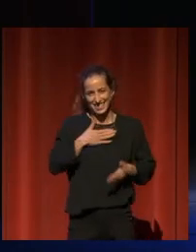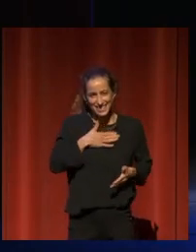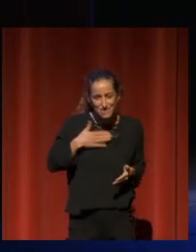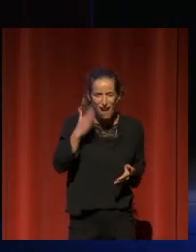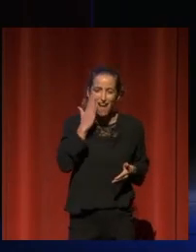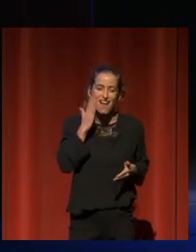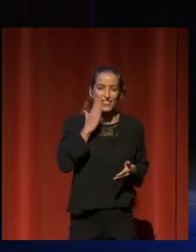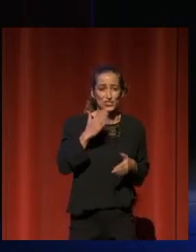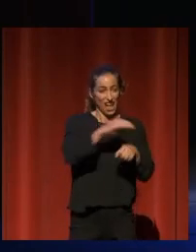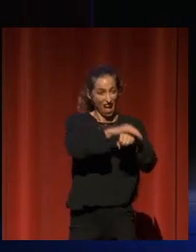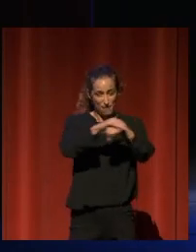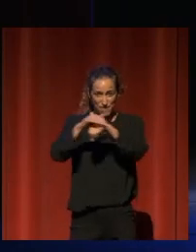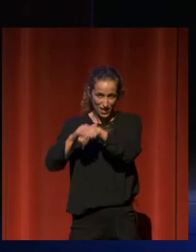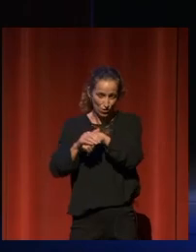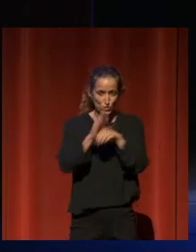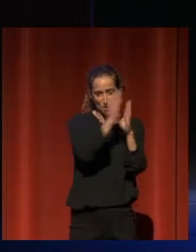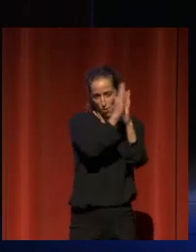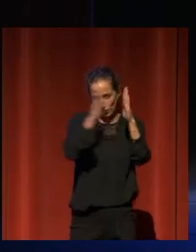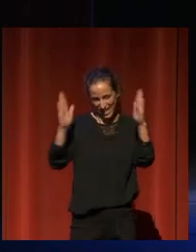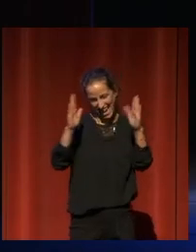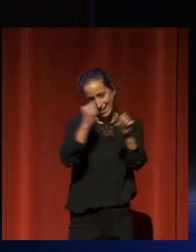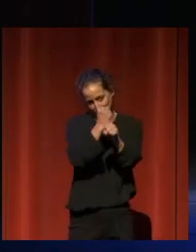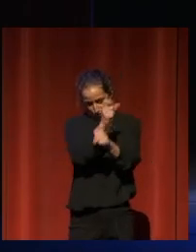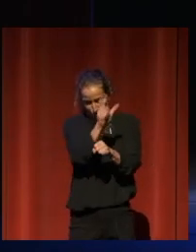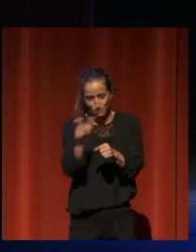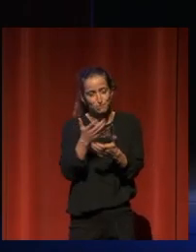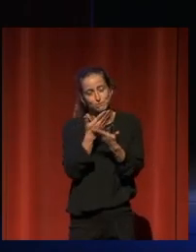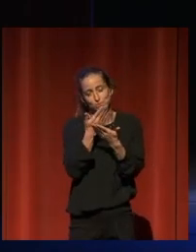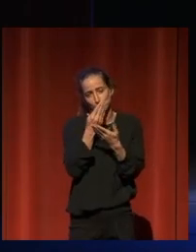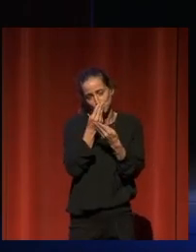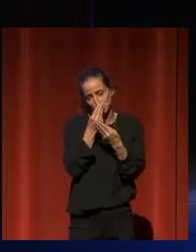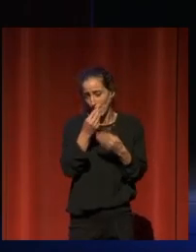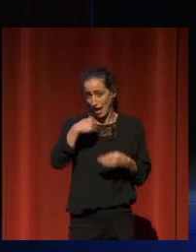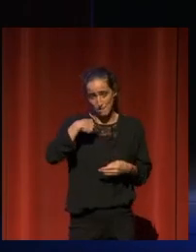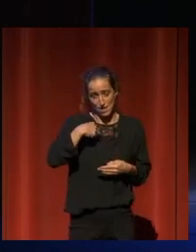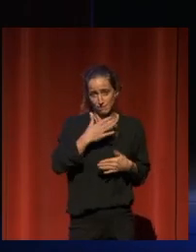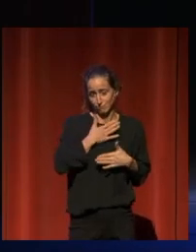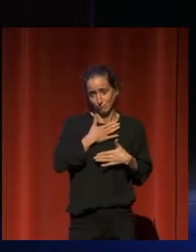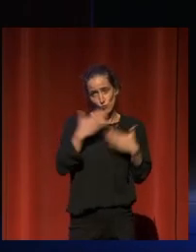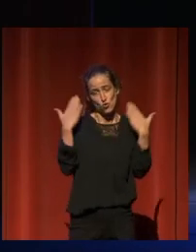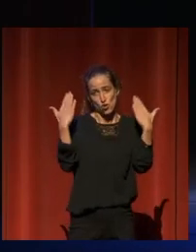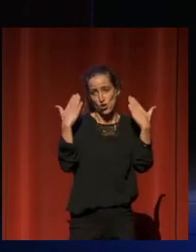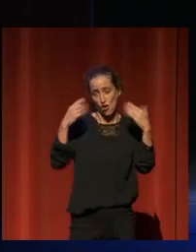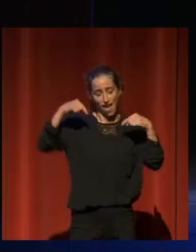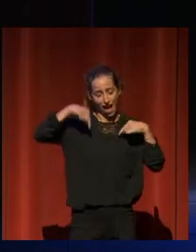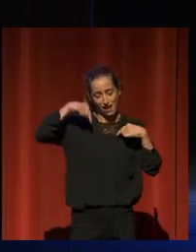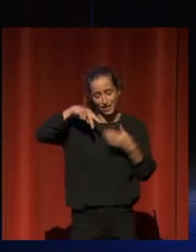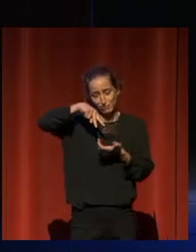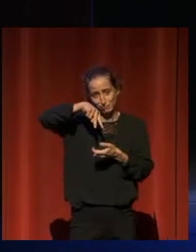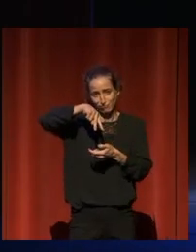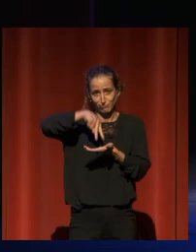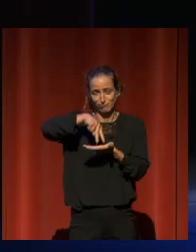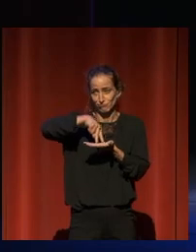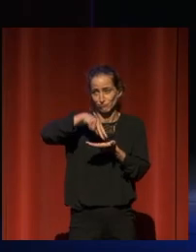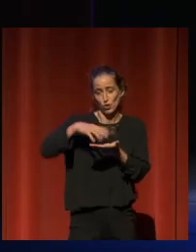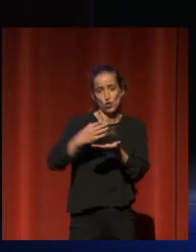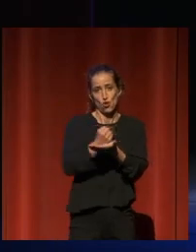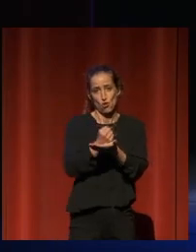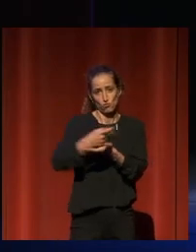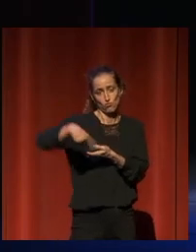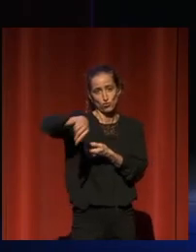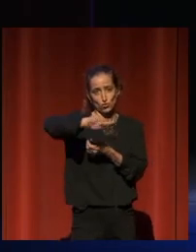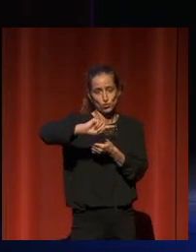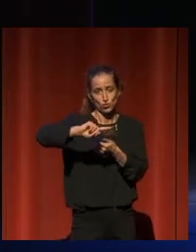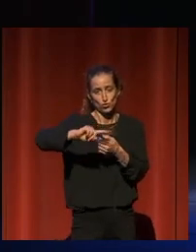amigos bibliotecarios es un honor estar aquí aquí con vosotros hoy y Quiero agradecer a